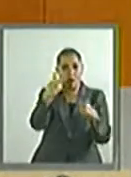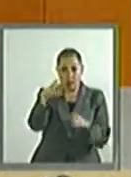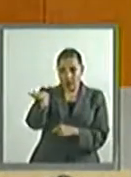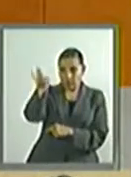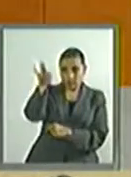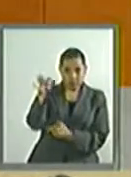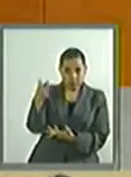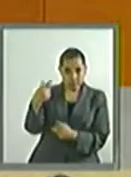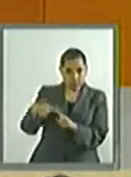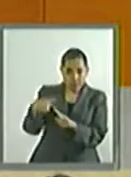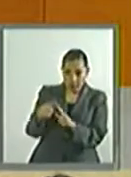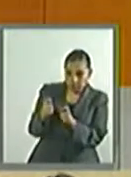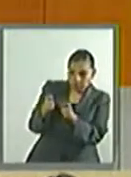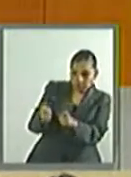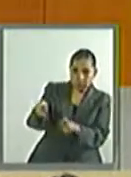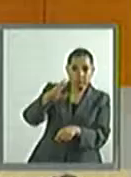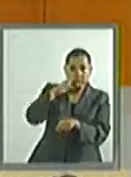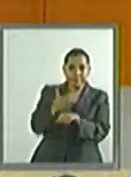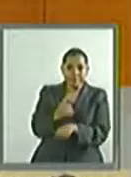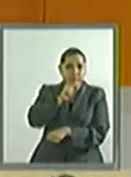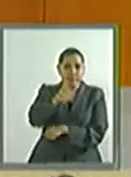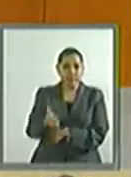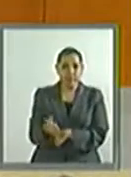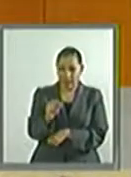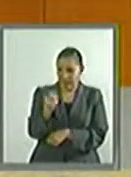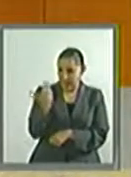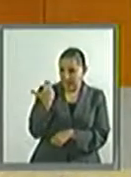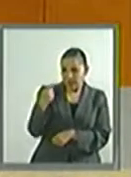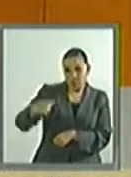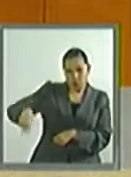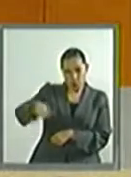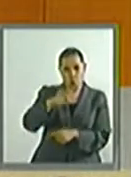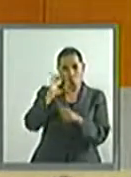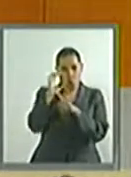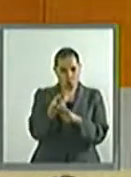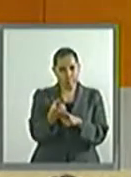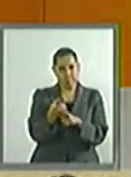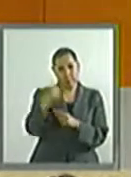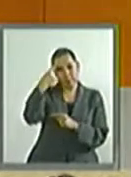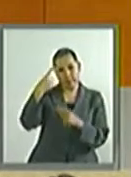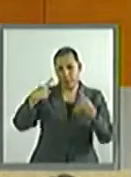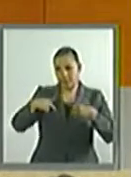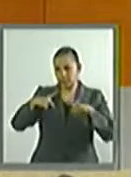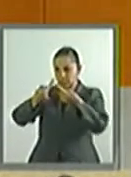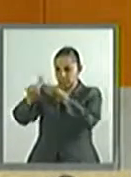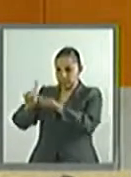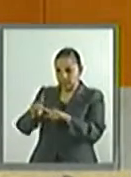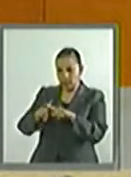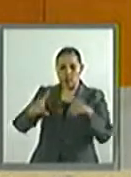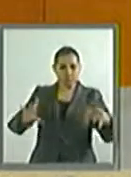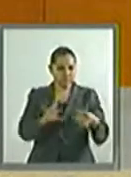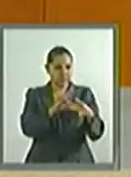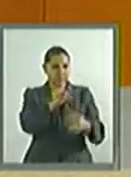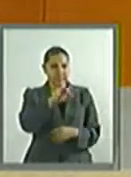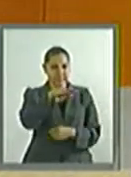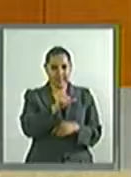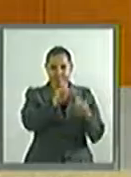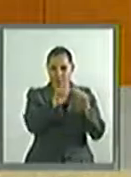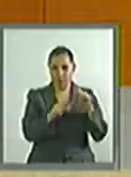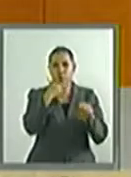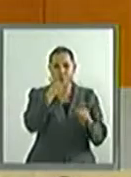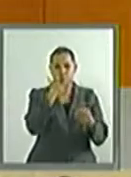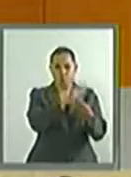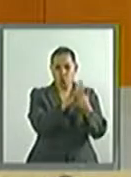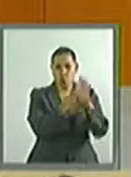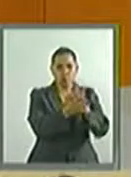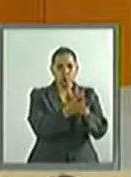porque acaba de dimitir el Comité Ciudadano de Acompañamiento del Sistema Nacional Anticorrupción, porque el Senado